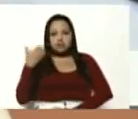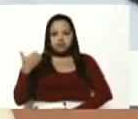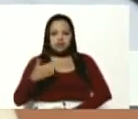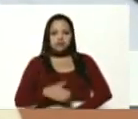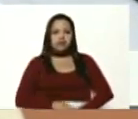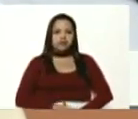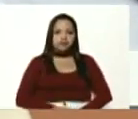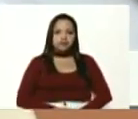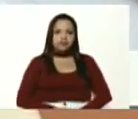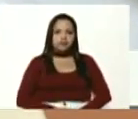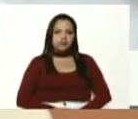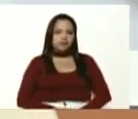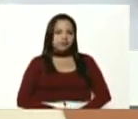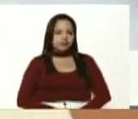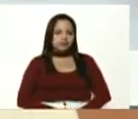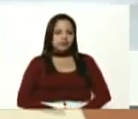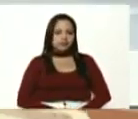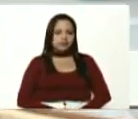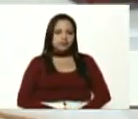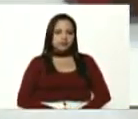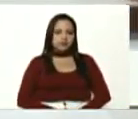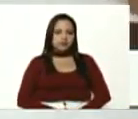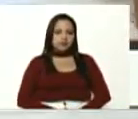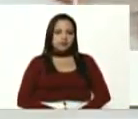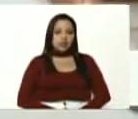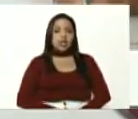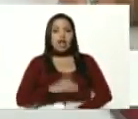taller en transformados que tienen todos los implementos